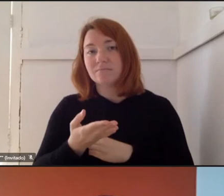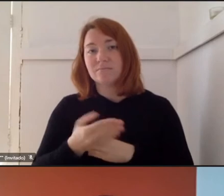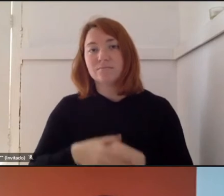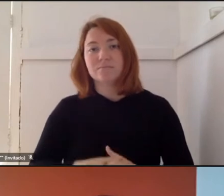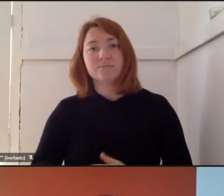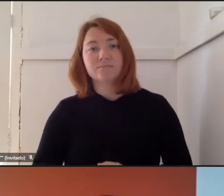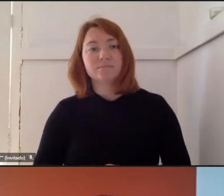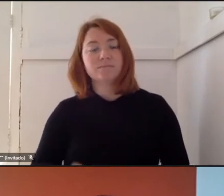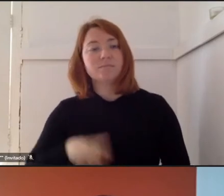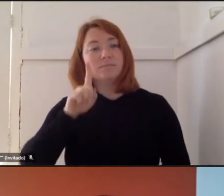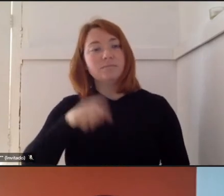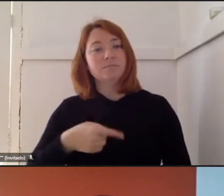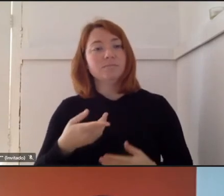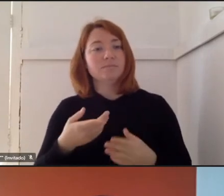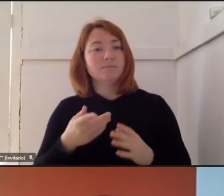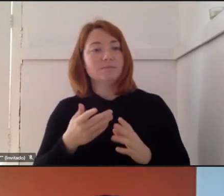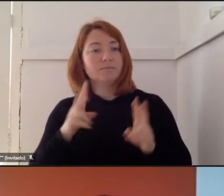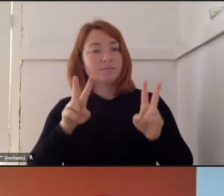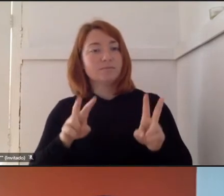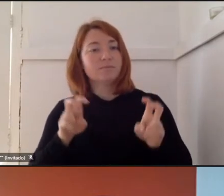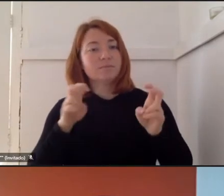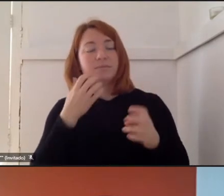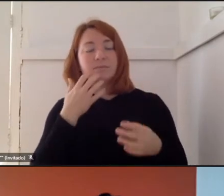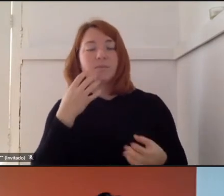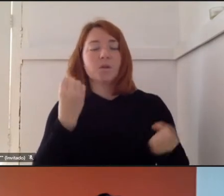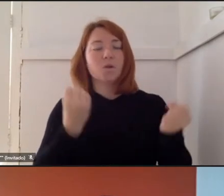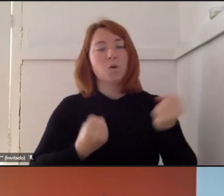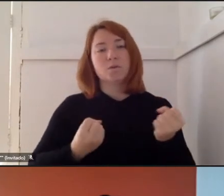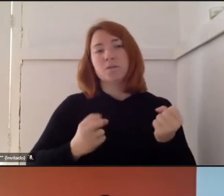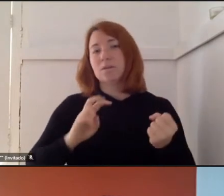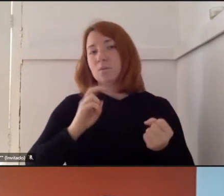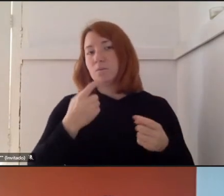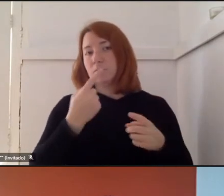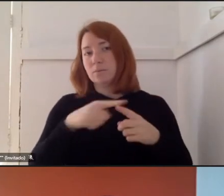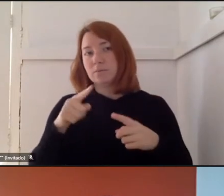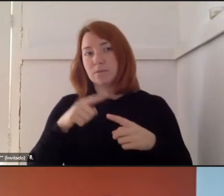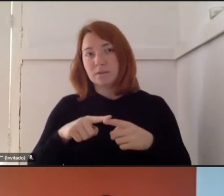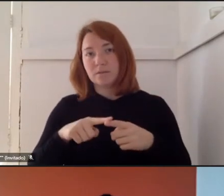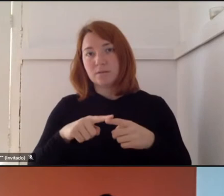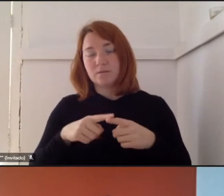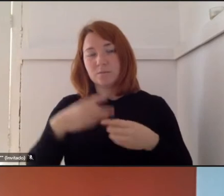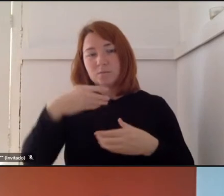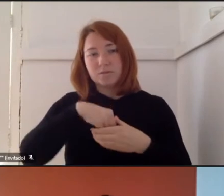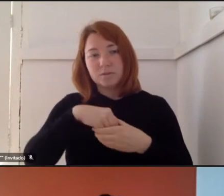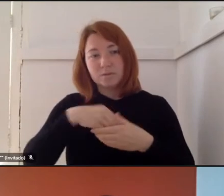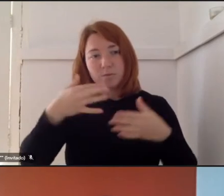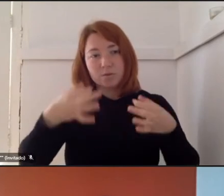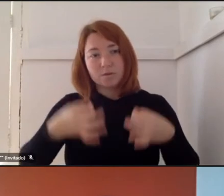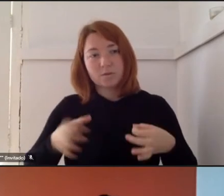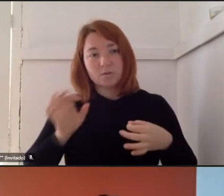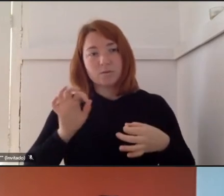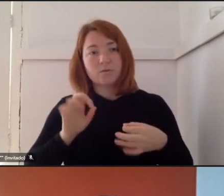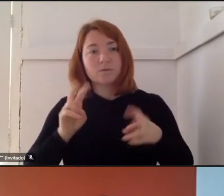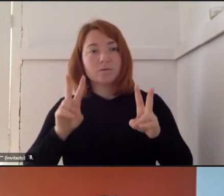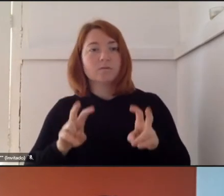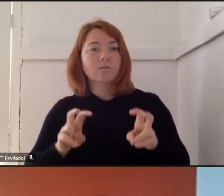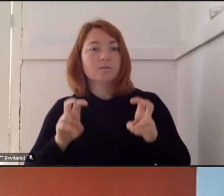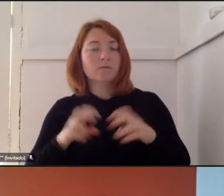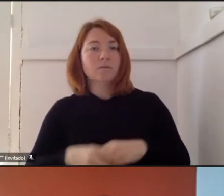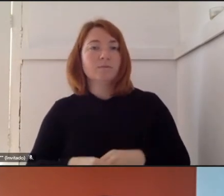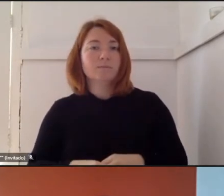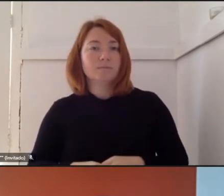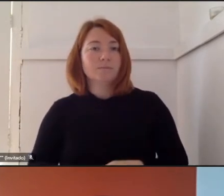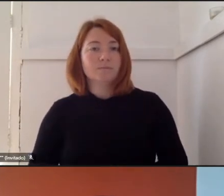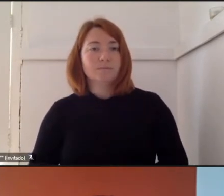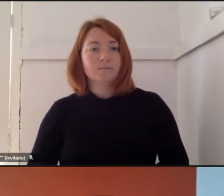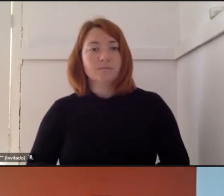los equipos de seguridad en los coches, etcétera, o bueno, si ya nos vamos al tema de radiactividad, yo participé hace